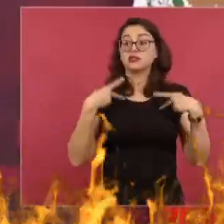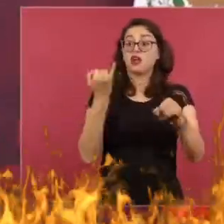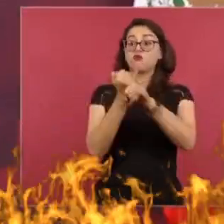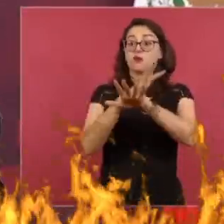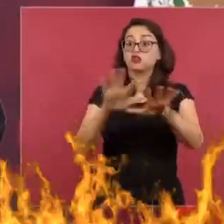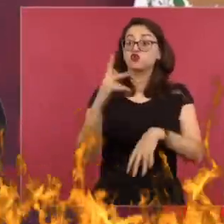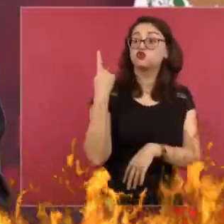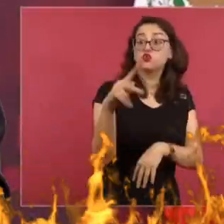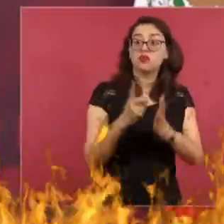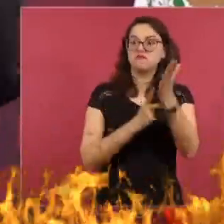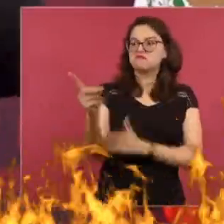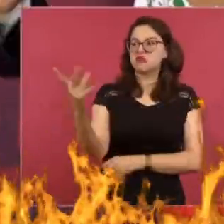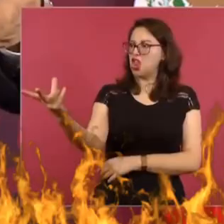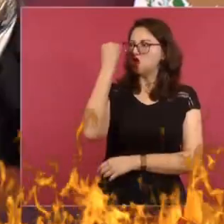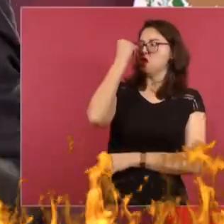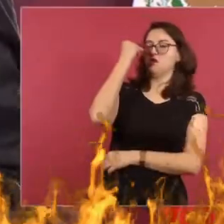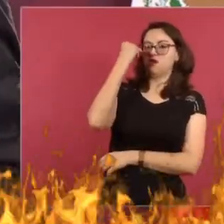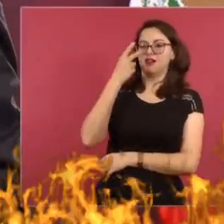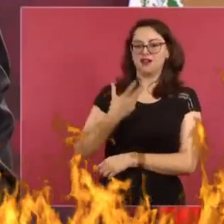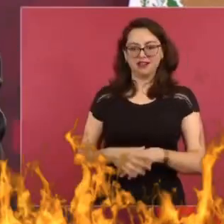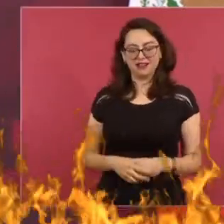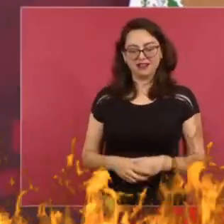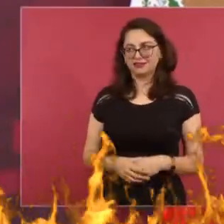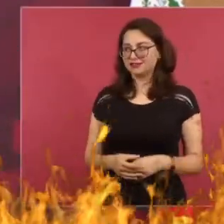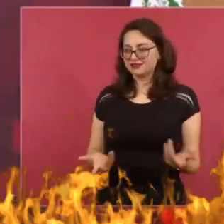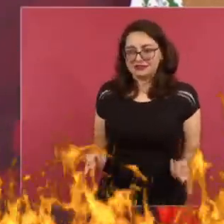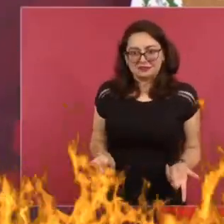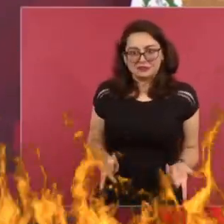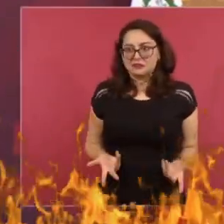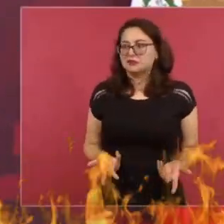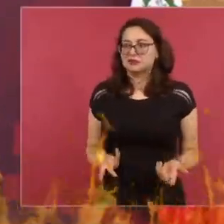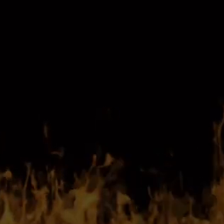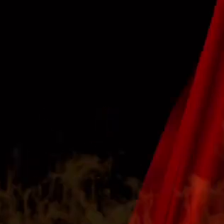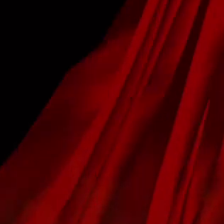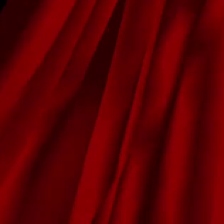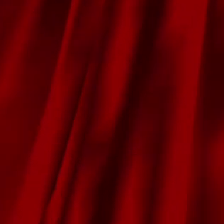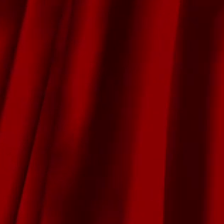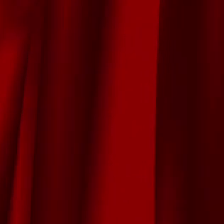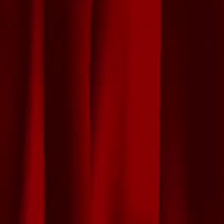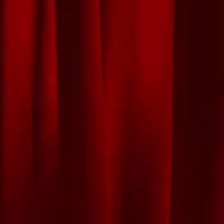quieren que se cumpla con el derecho a la información.